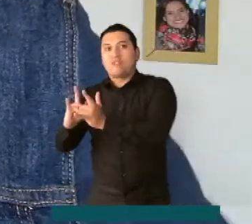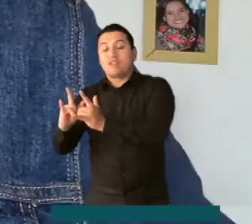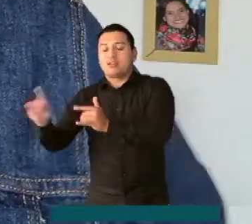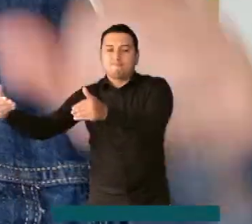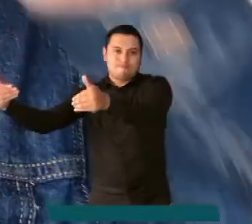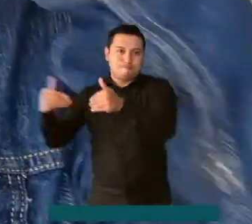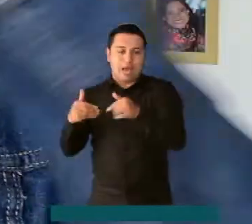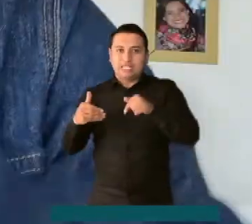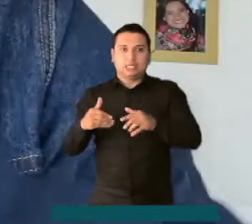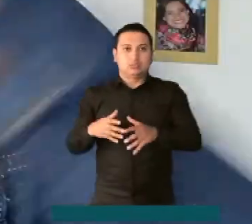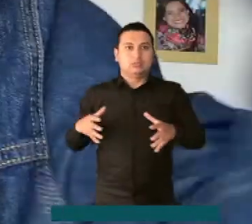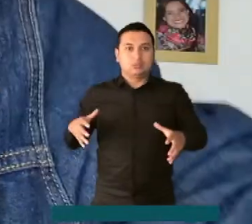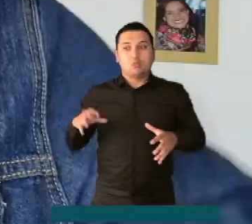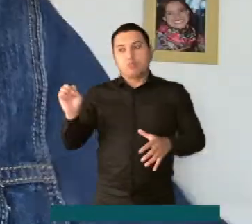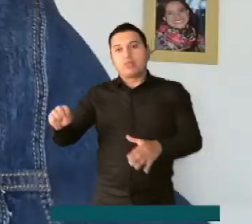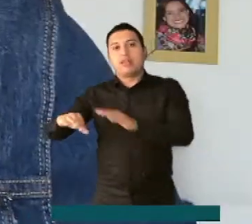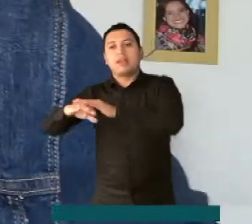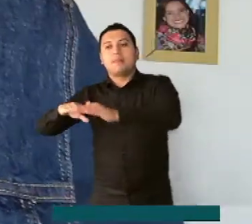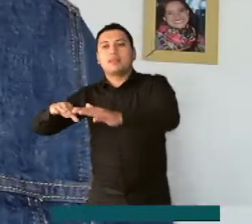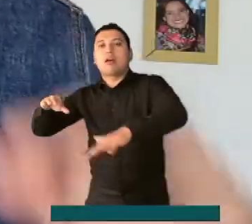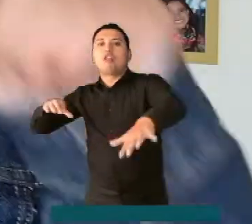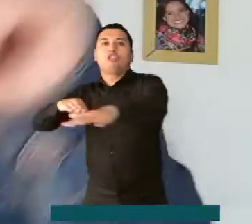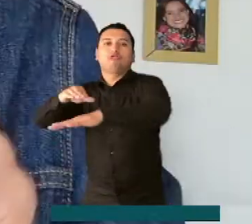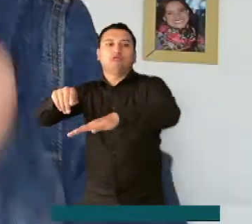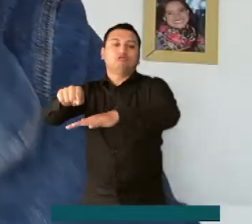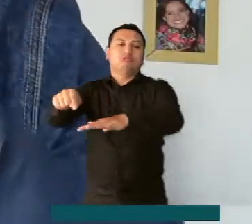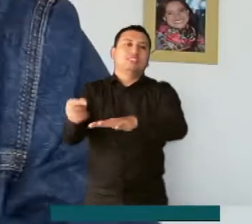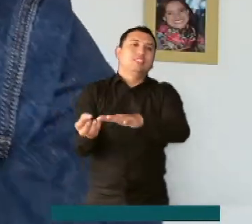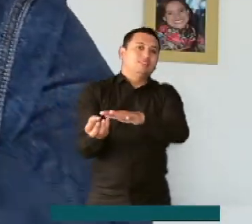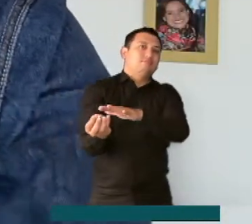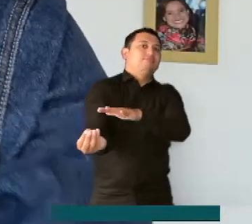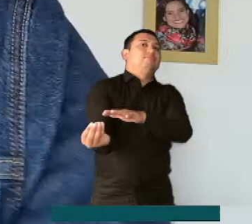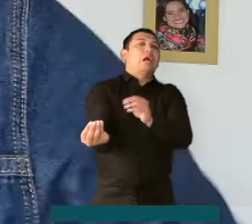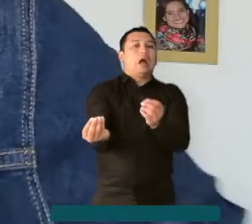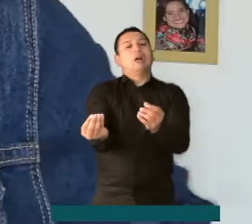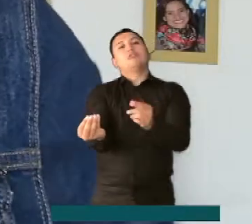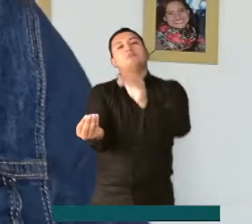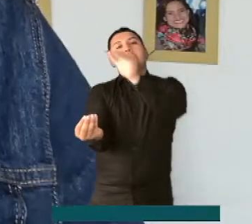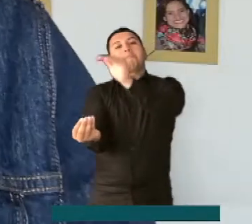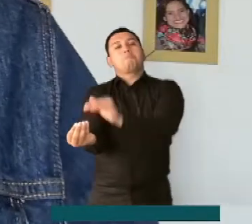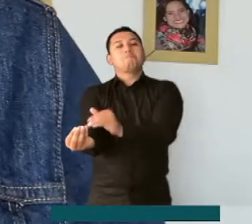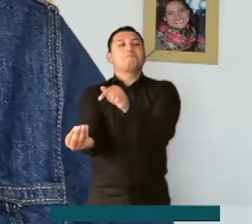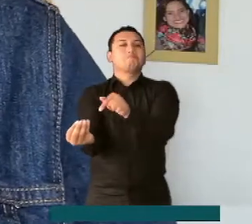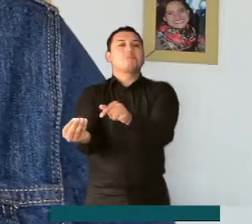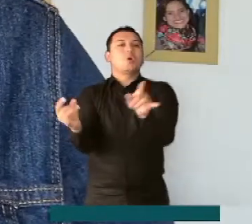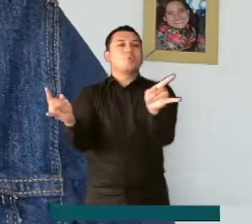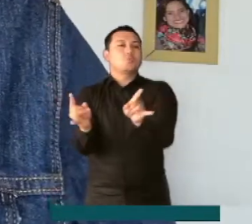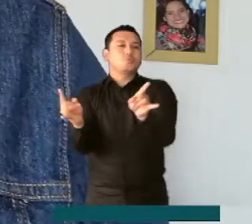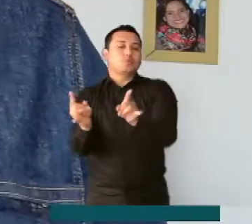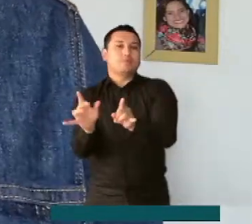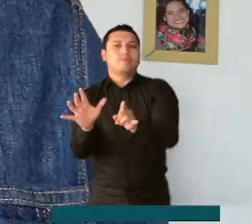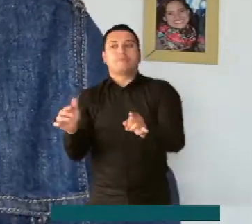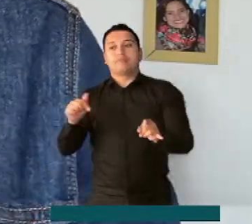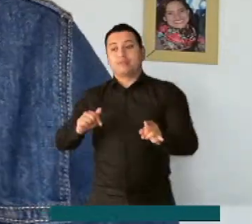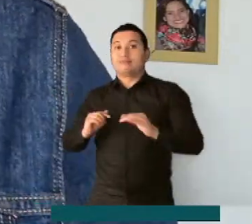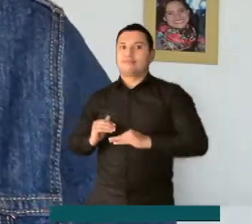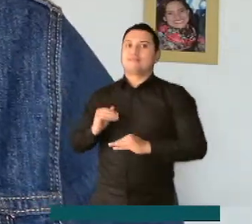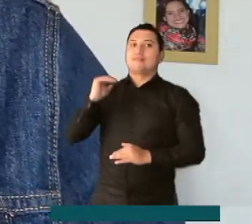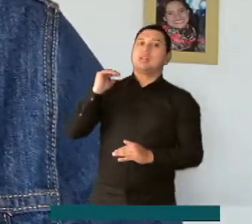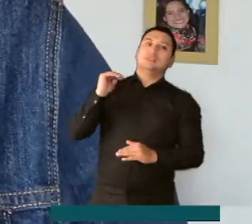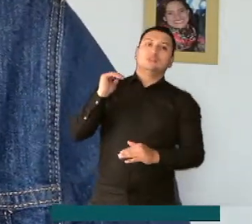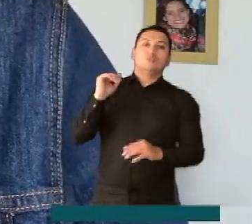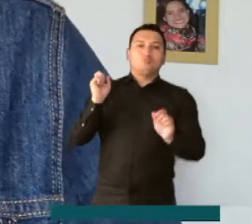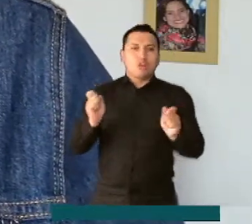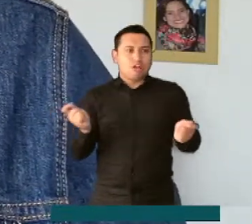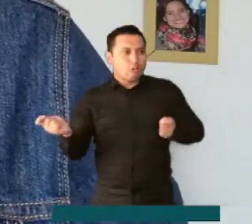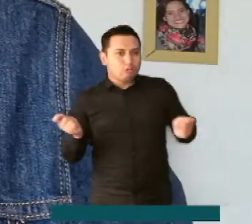determinada hora. Puede crear una red para invitados. Puede pausarle el acceso a la red a un dispositivo específico. Y pues, por supuesto, puede